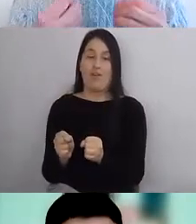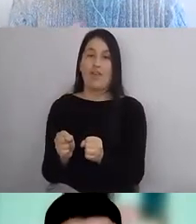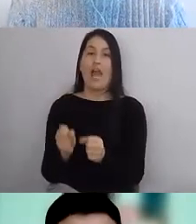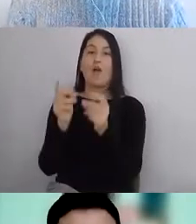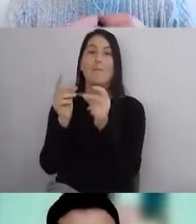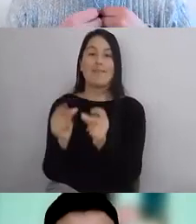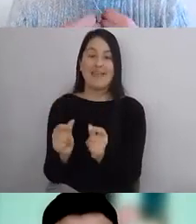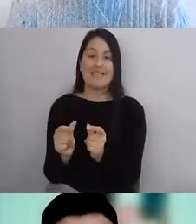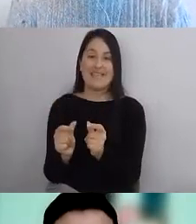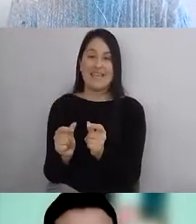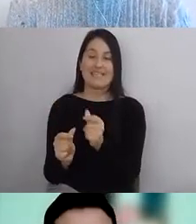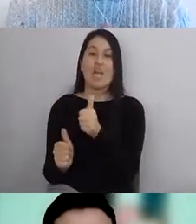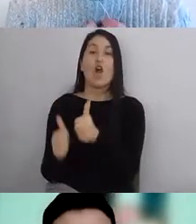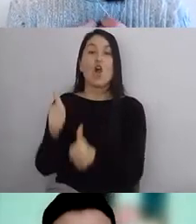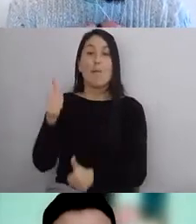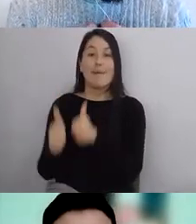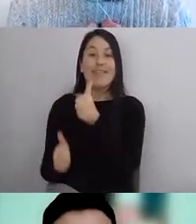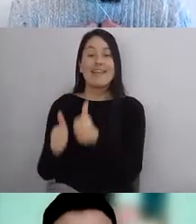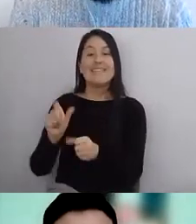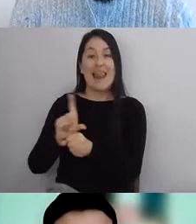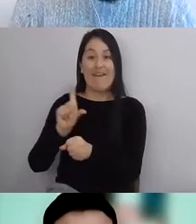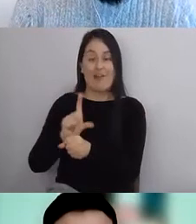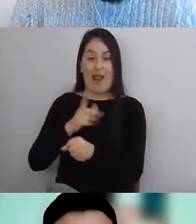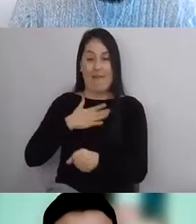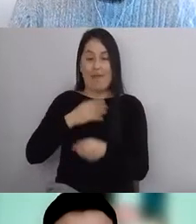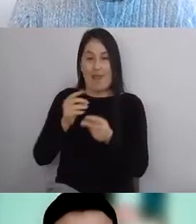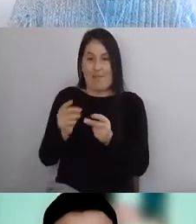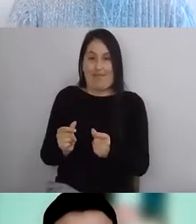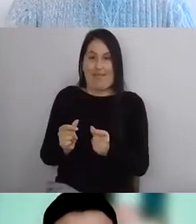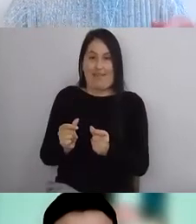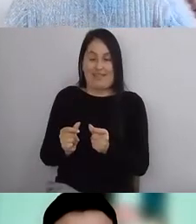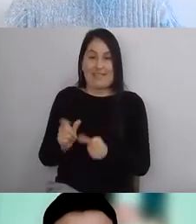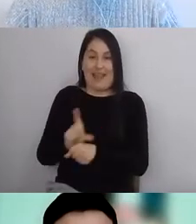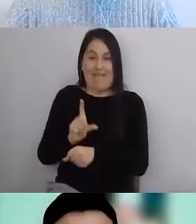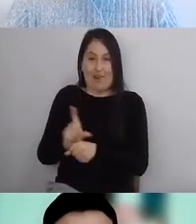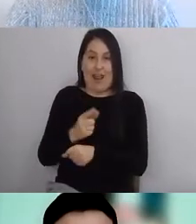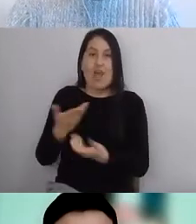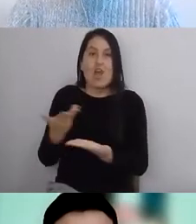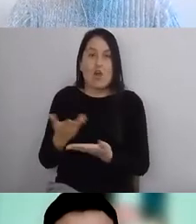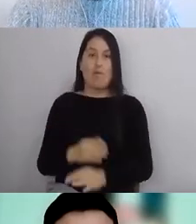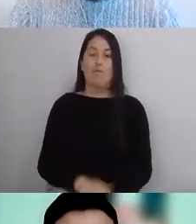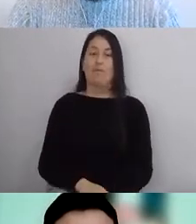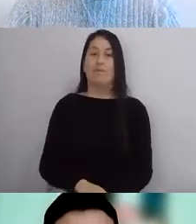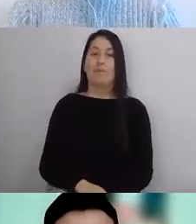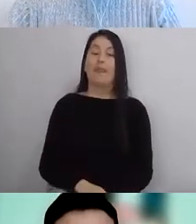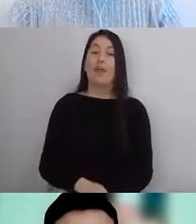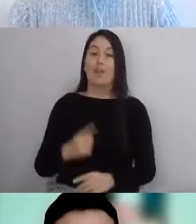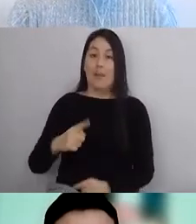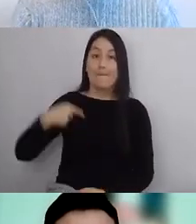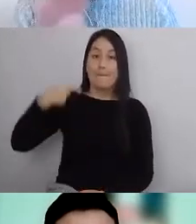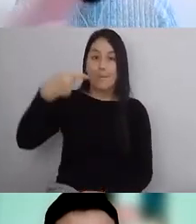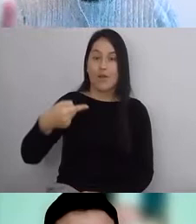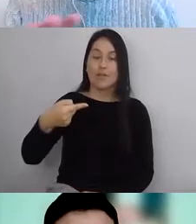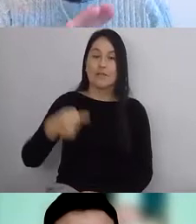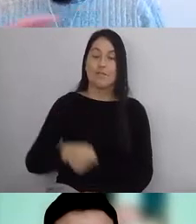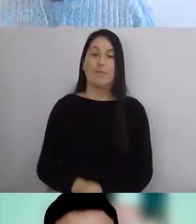¿Cómo nosotros identificamos nuestras propias competencias, ¿ya? Entonces voy a pasar a la siguiente lámina, a la diapositiva